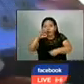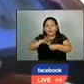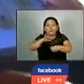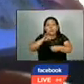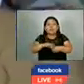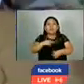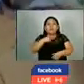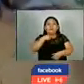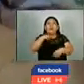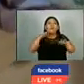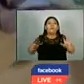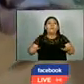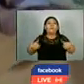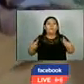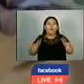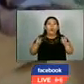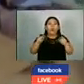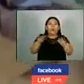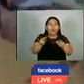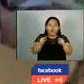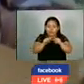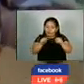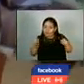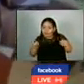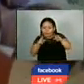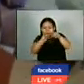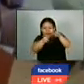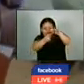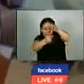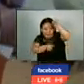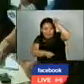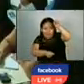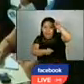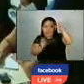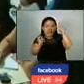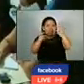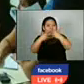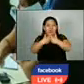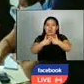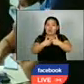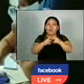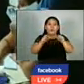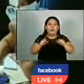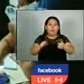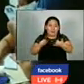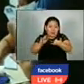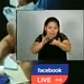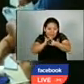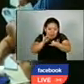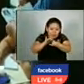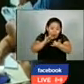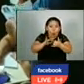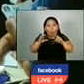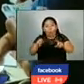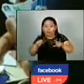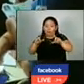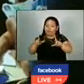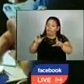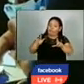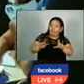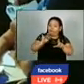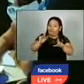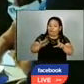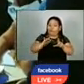dificultad radica en su tamaño. Ya que esta no se adecua a ningún tipo de dispositivo móvil o tablet, las